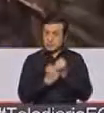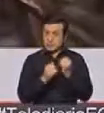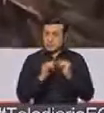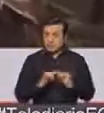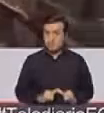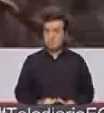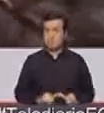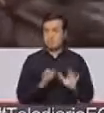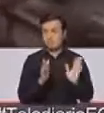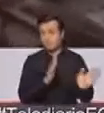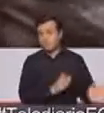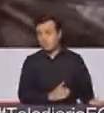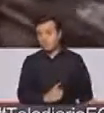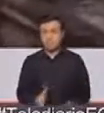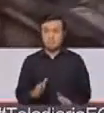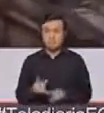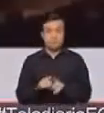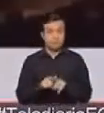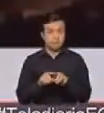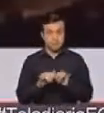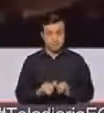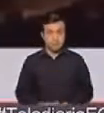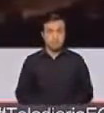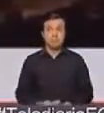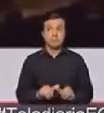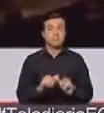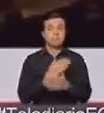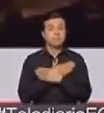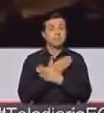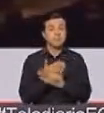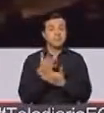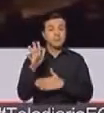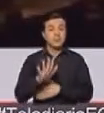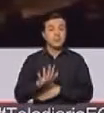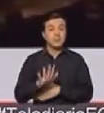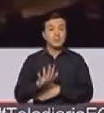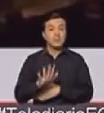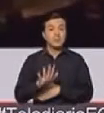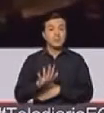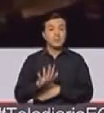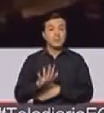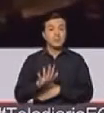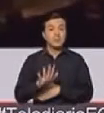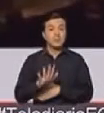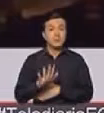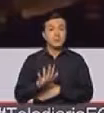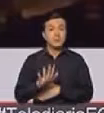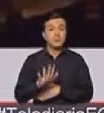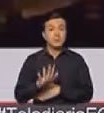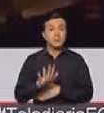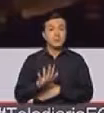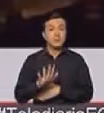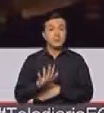tanto en logística como en competitividad. Felicito al gremio del Ecuador porque, según me dijo,